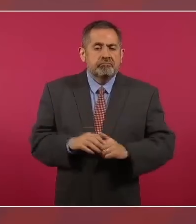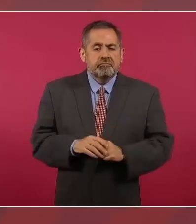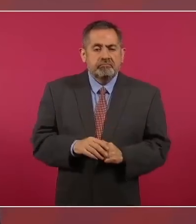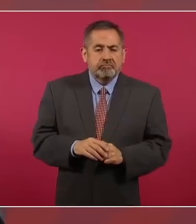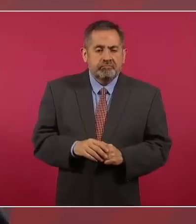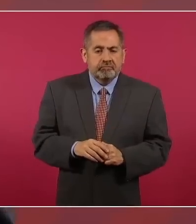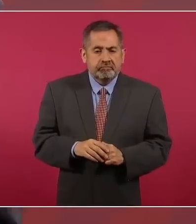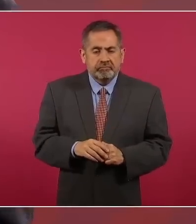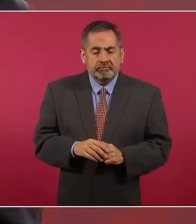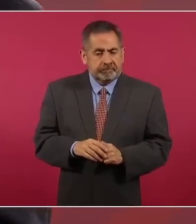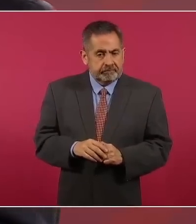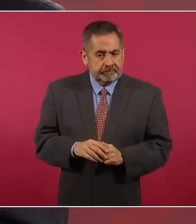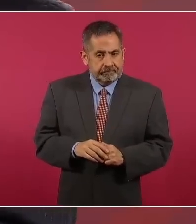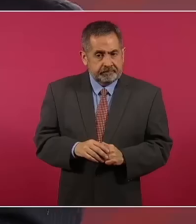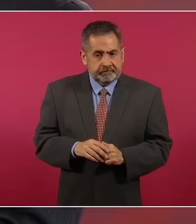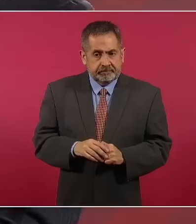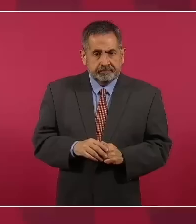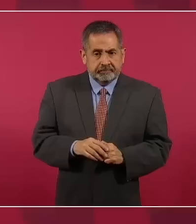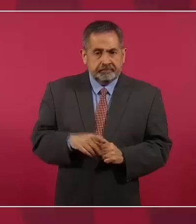están